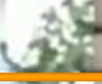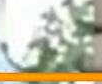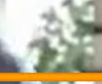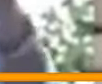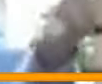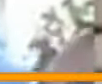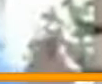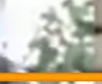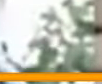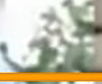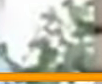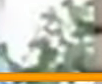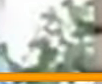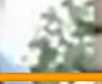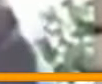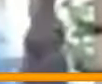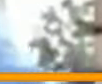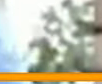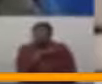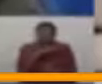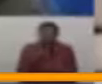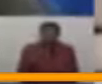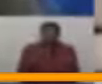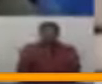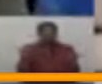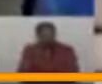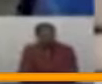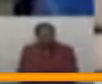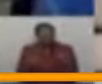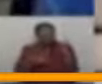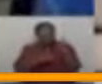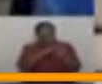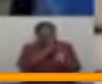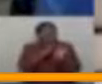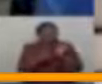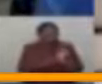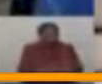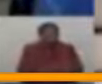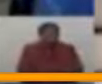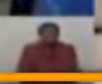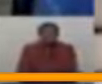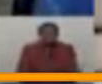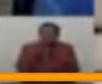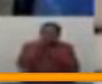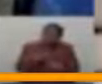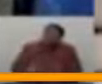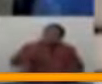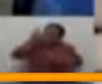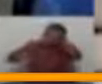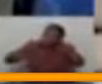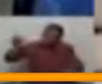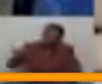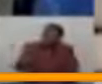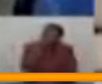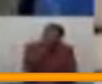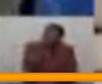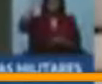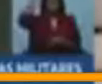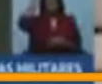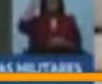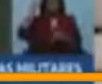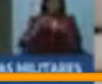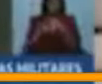ahora, no les queda más sino contribuir a la represión, contribuir